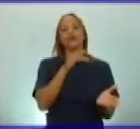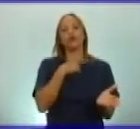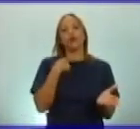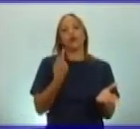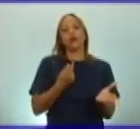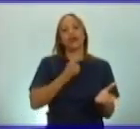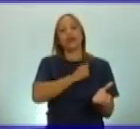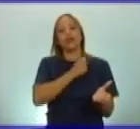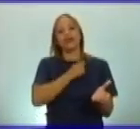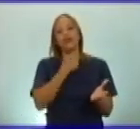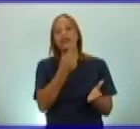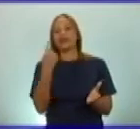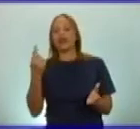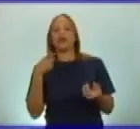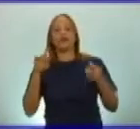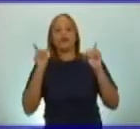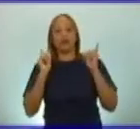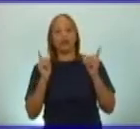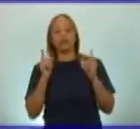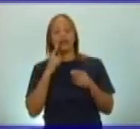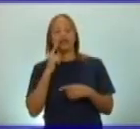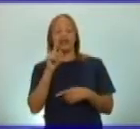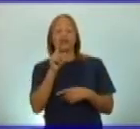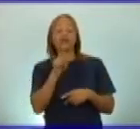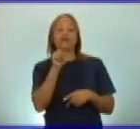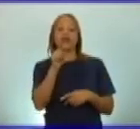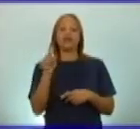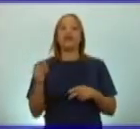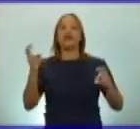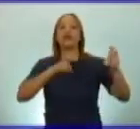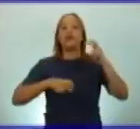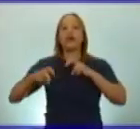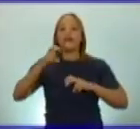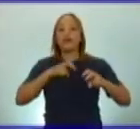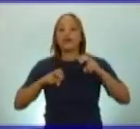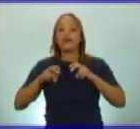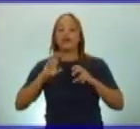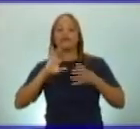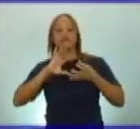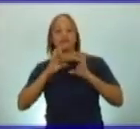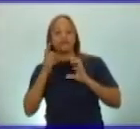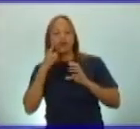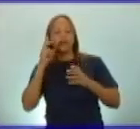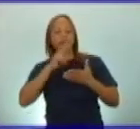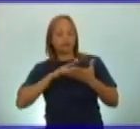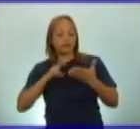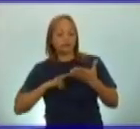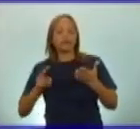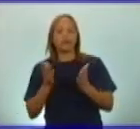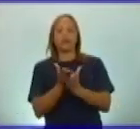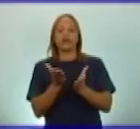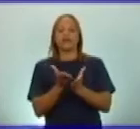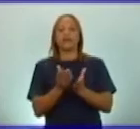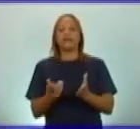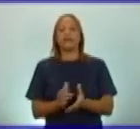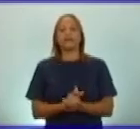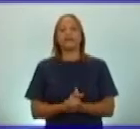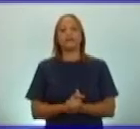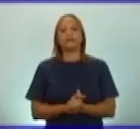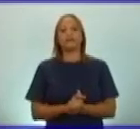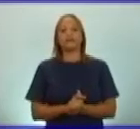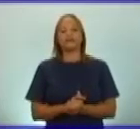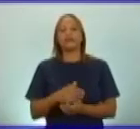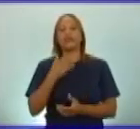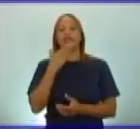proponía en cada una de esas políticas? Eso lo van a descubrir ustedes en la manera en que puedan hacer también esta actividad. Dice que el